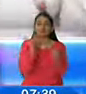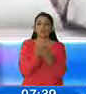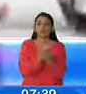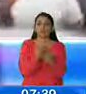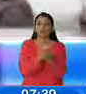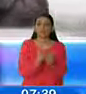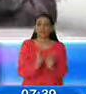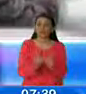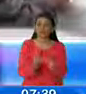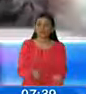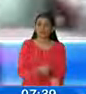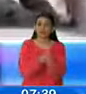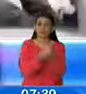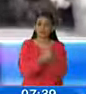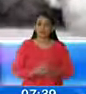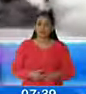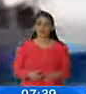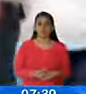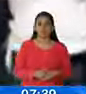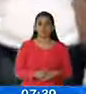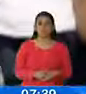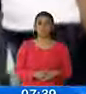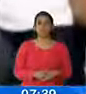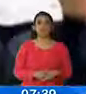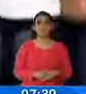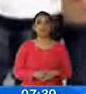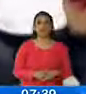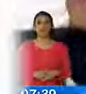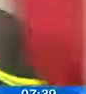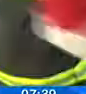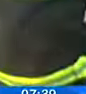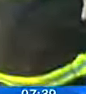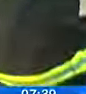generando oportunidades. Informó Roselena Vázquez.